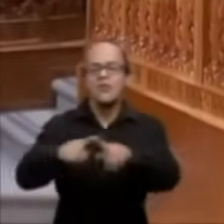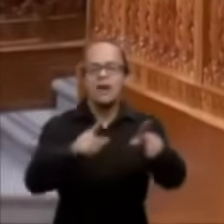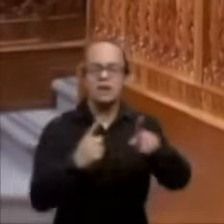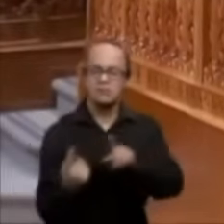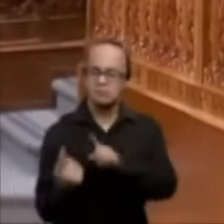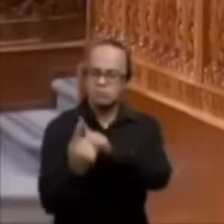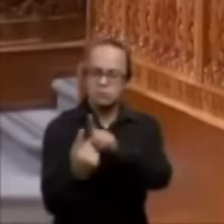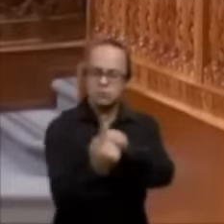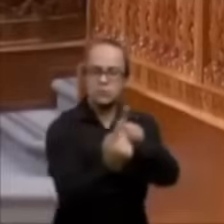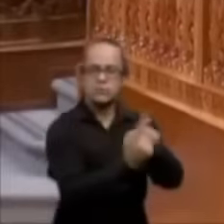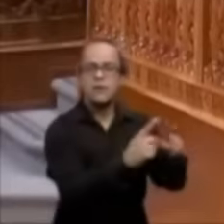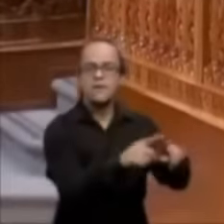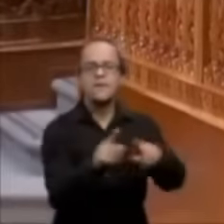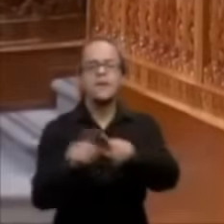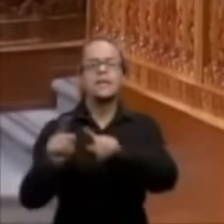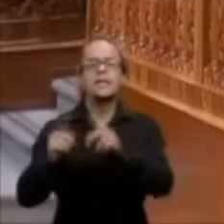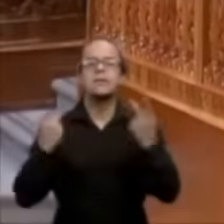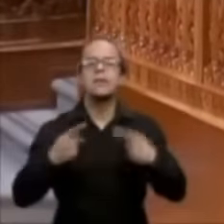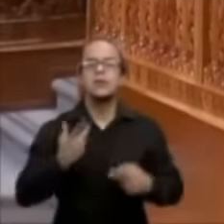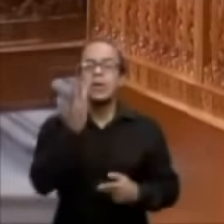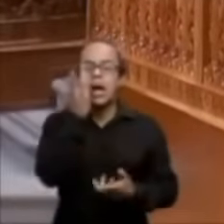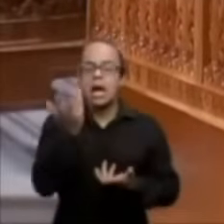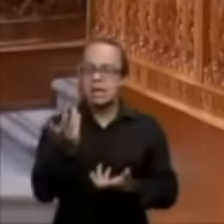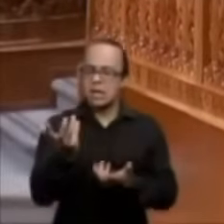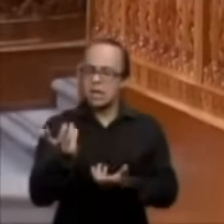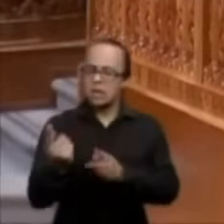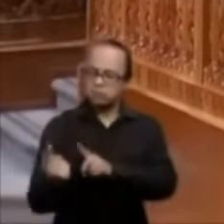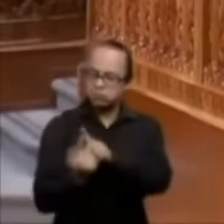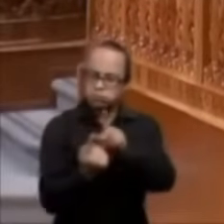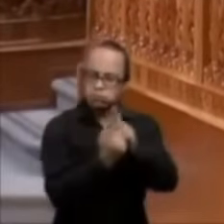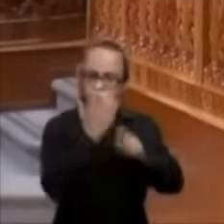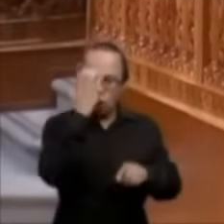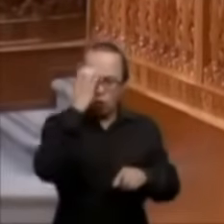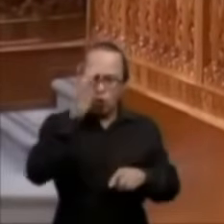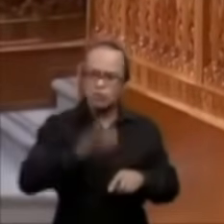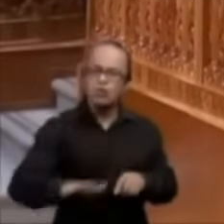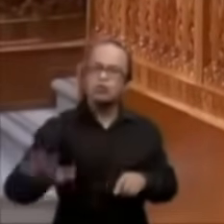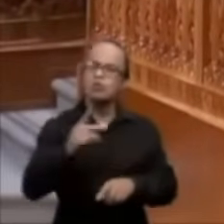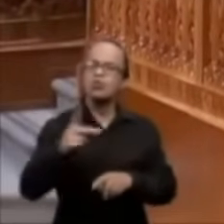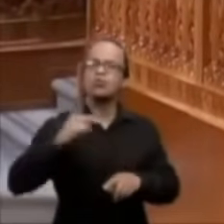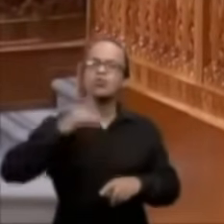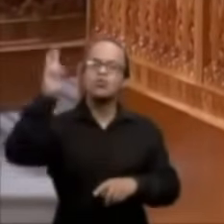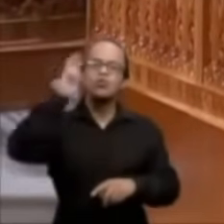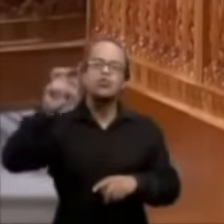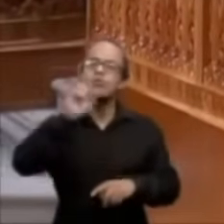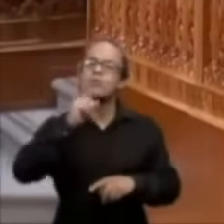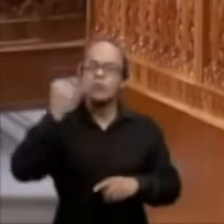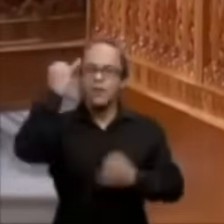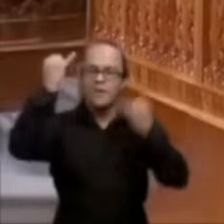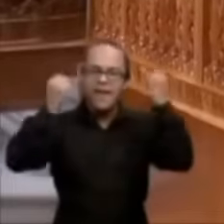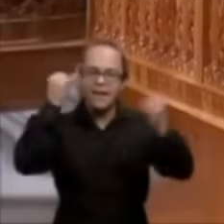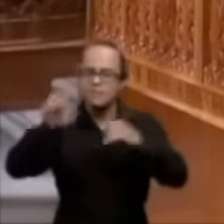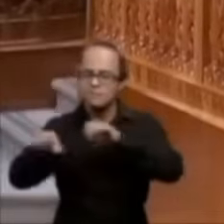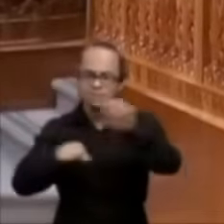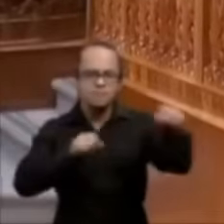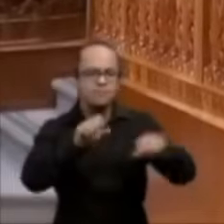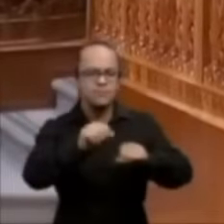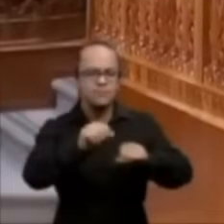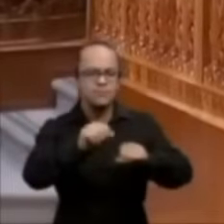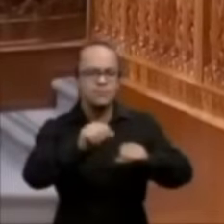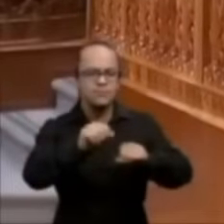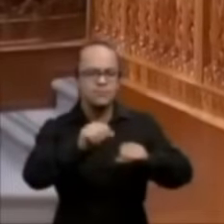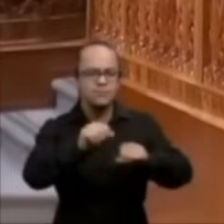ciudadanos y recogido sus sueños y sus aspiraciones. Este viaje de más de 10 años me ha